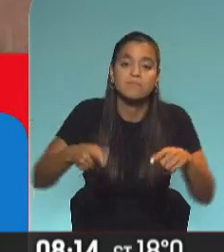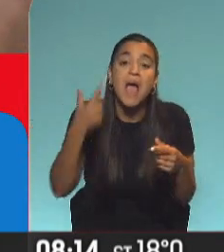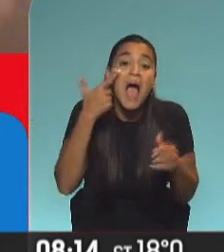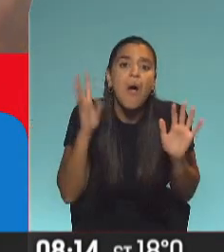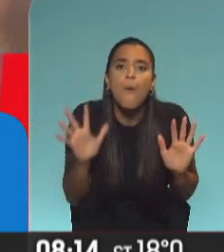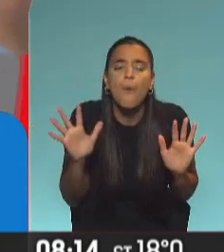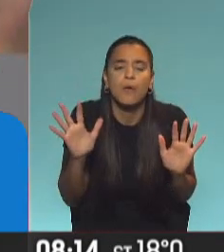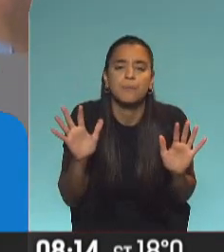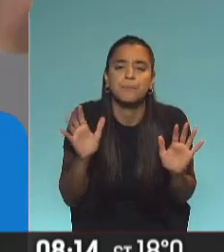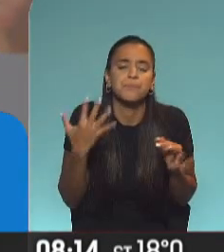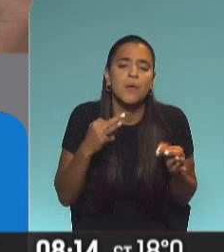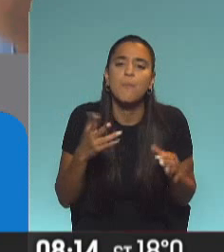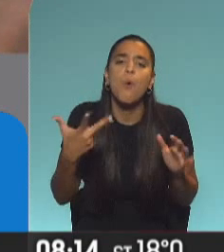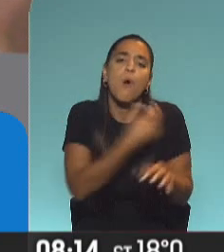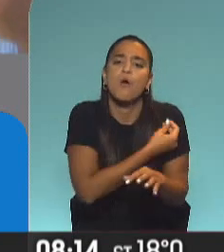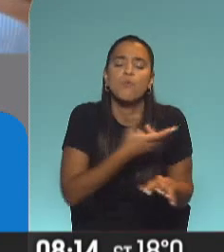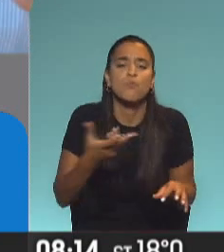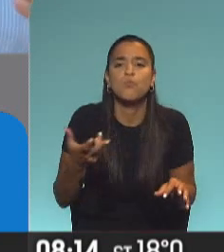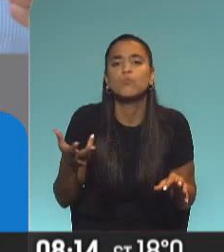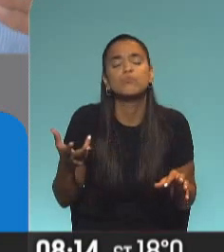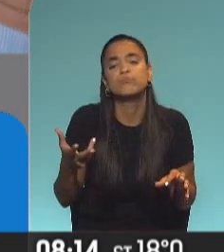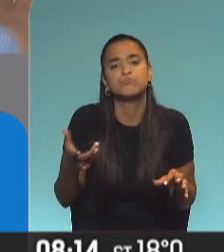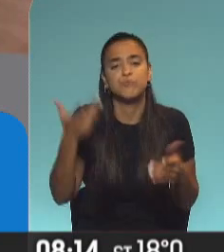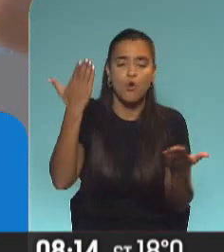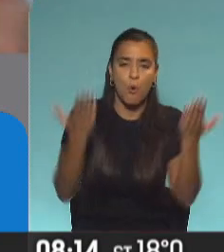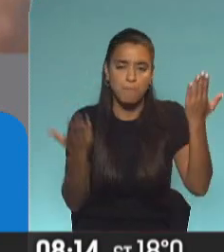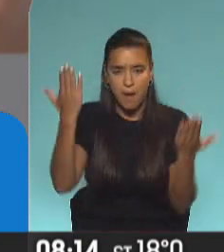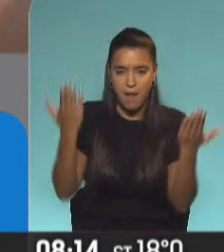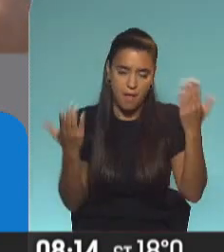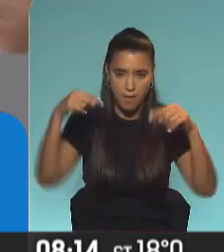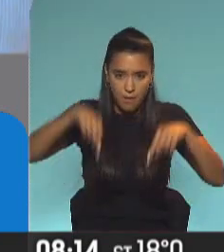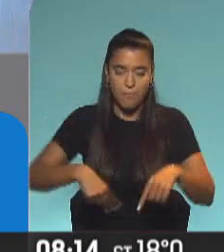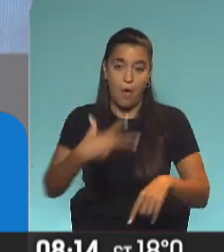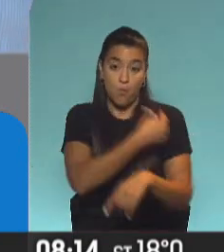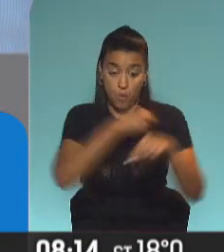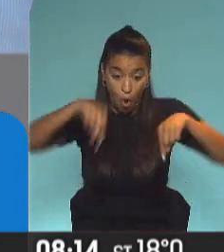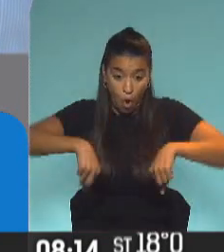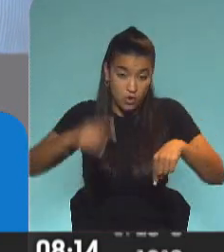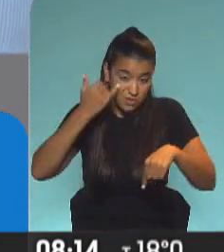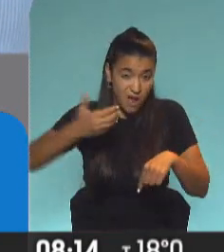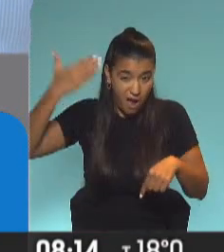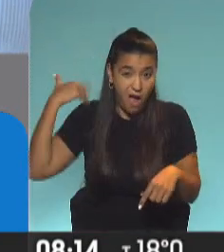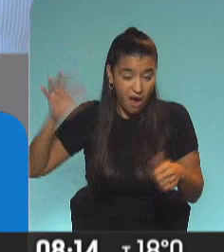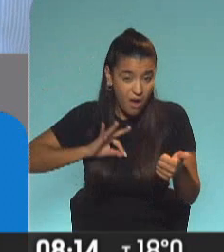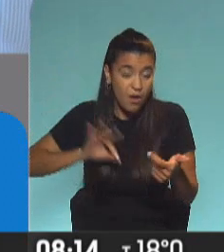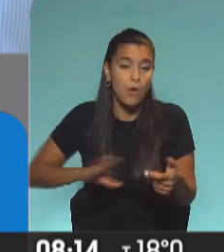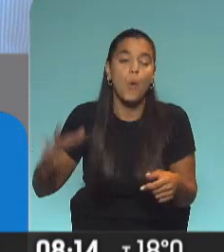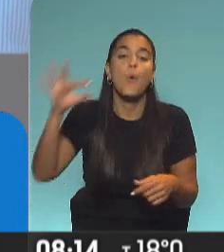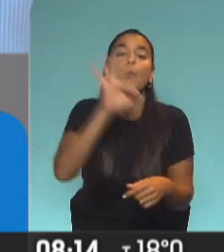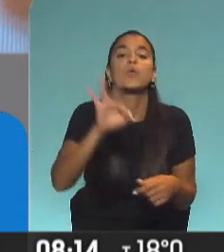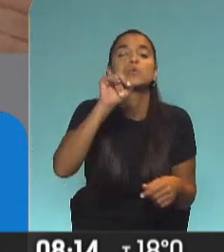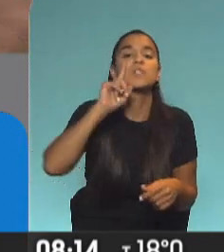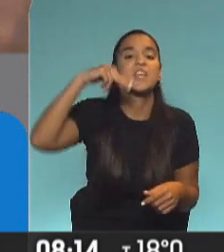avisorar, tenemos que tener una vacuna, mire, le insisto con esto que es un dato comparativo, la vacuna que hoy se administra y ya desde hace muchos años para el virus